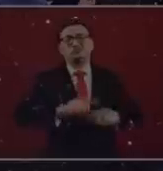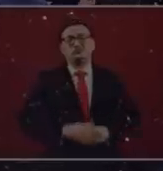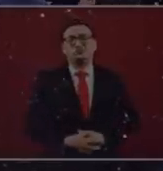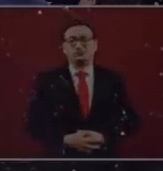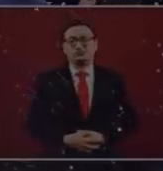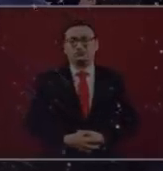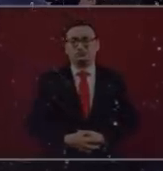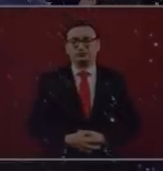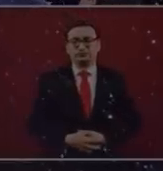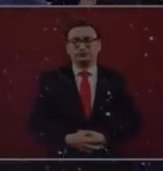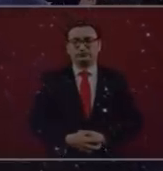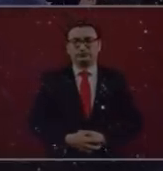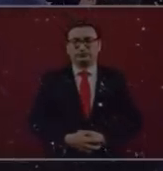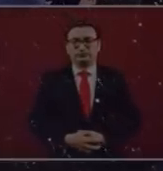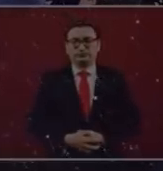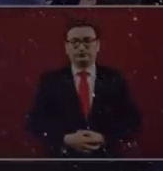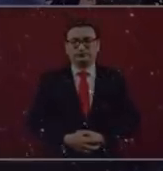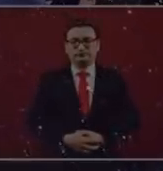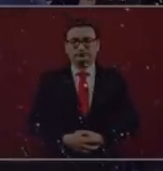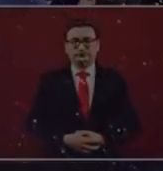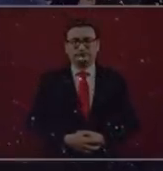Con un nudo en la garganta.